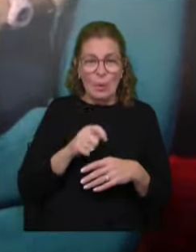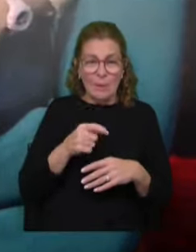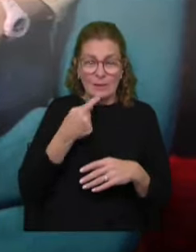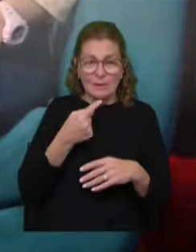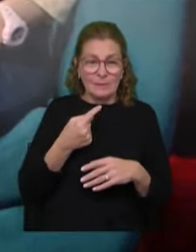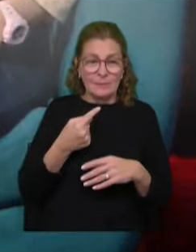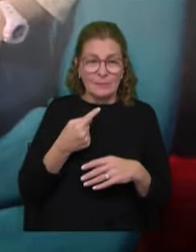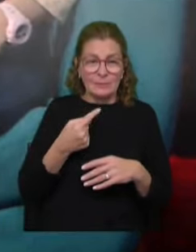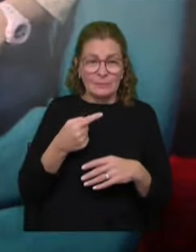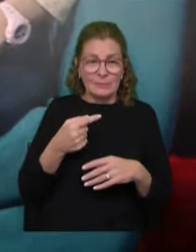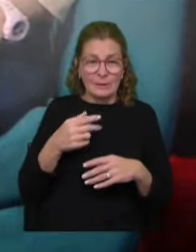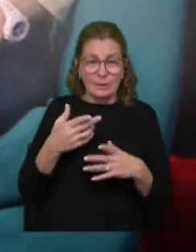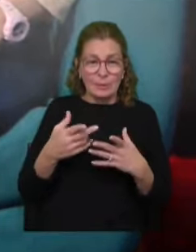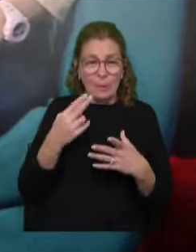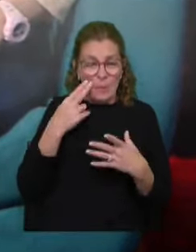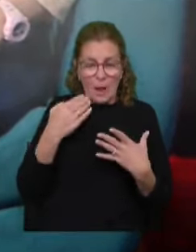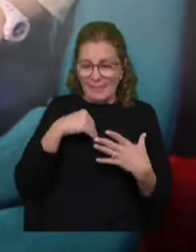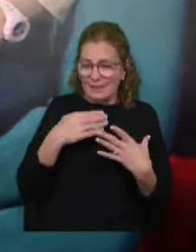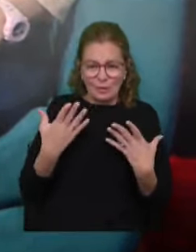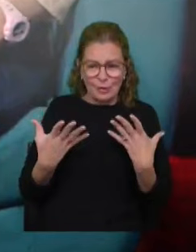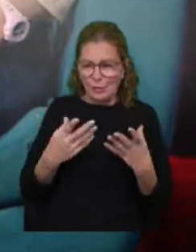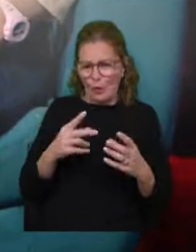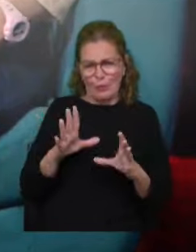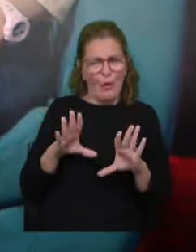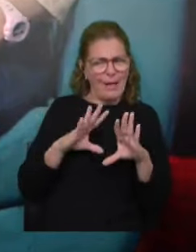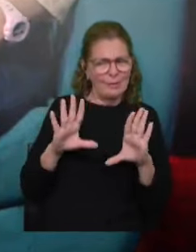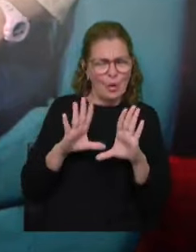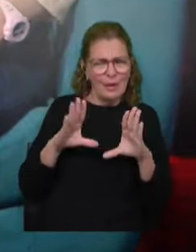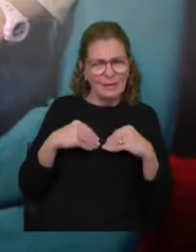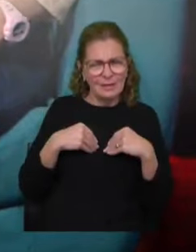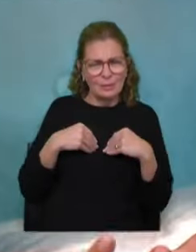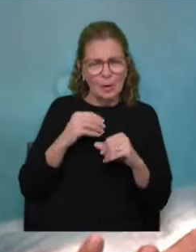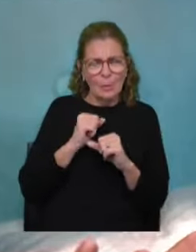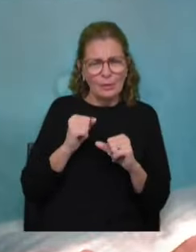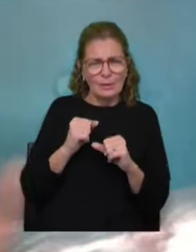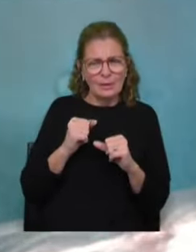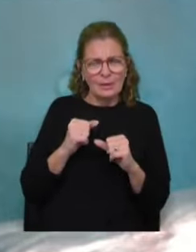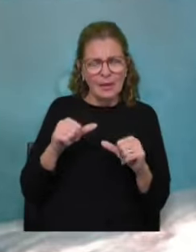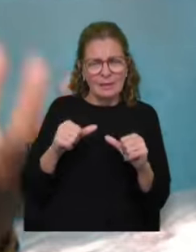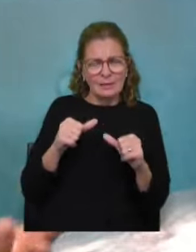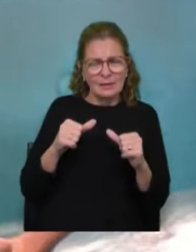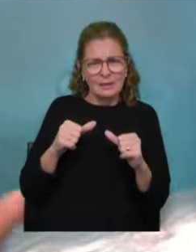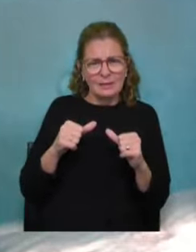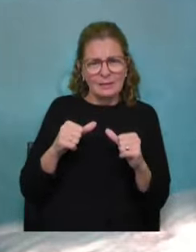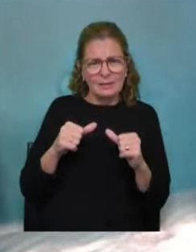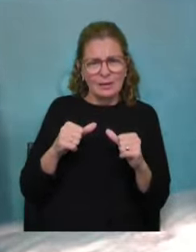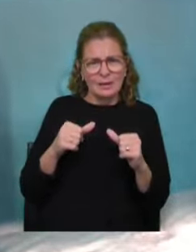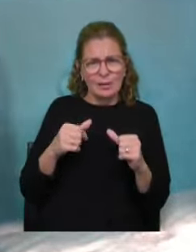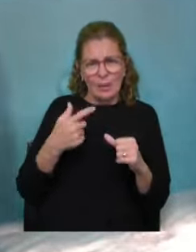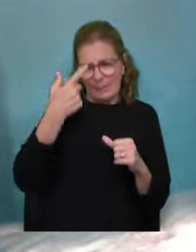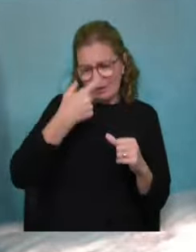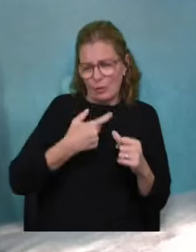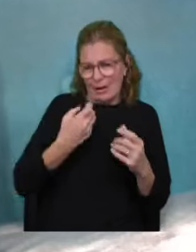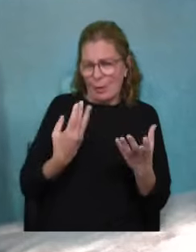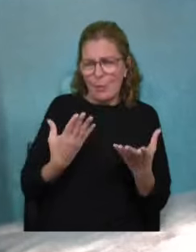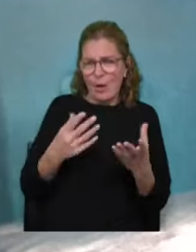claro. Tenía un problema ético, un problema moral. Entonces, como que tampoco se podía hacer una composición de hacer una maqueta del personaje, porque